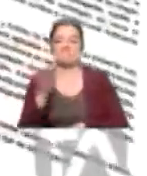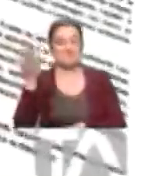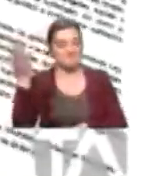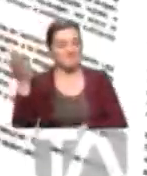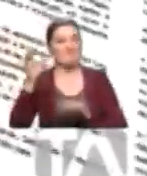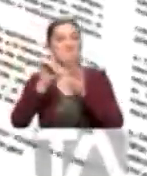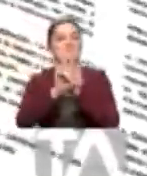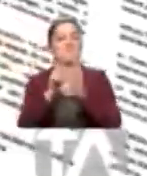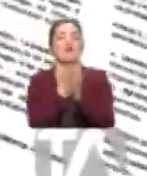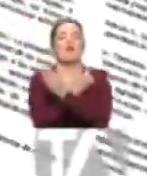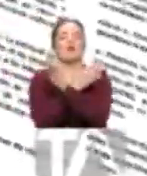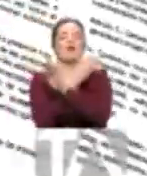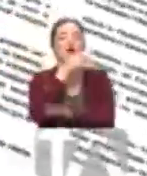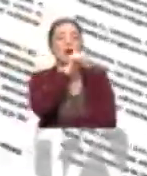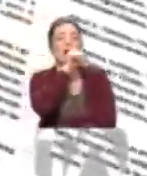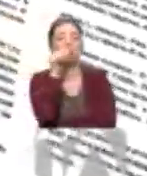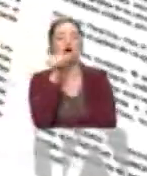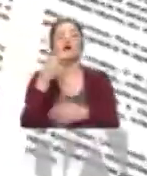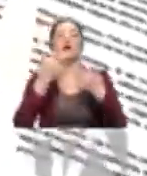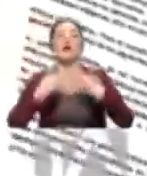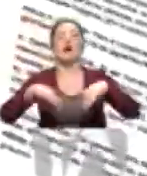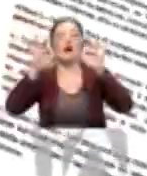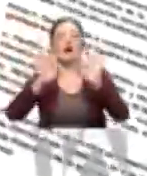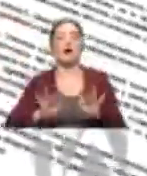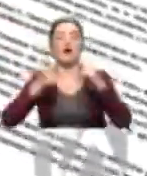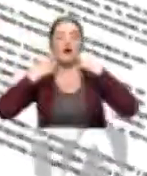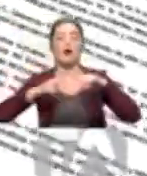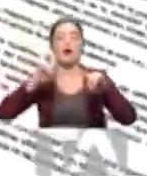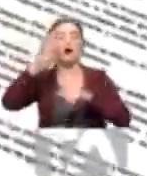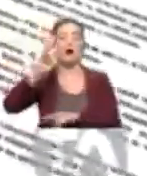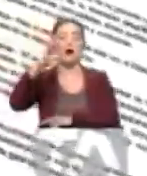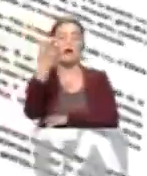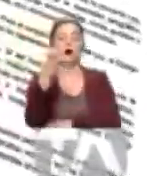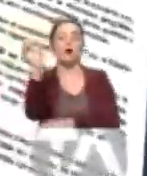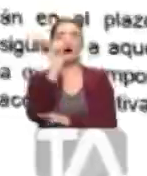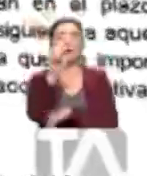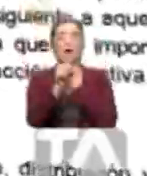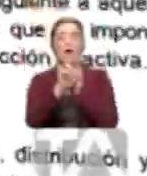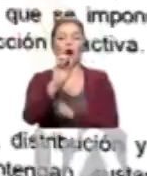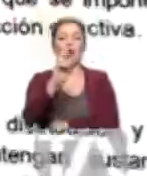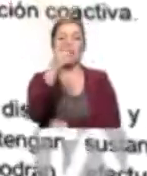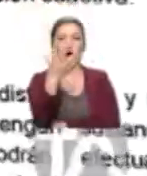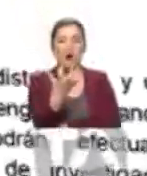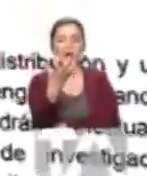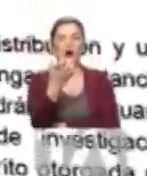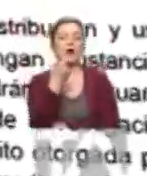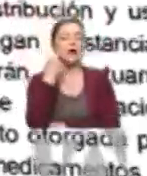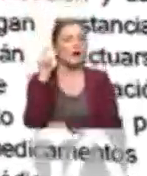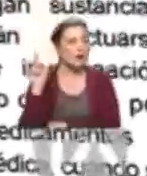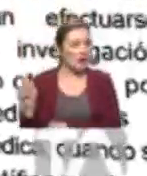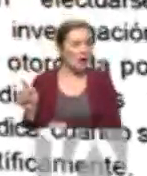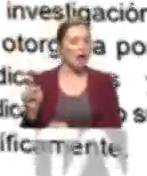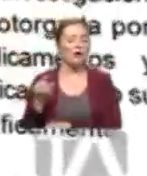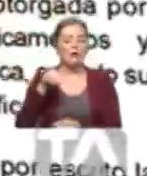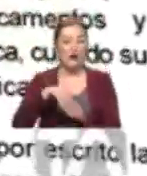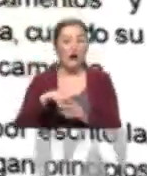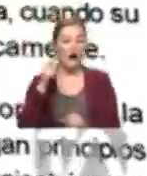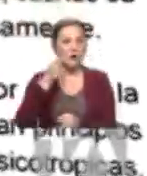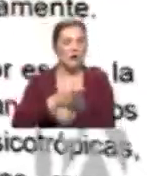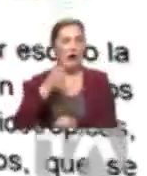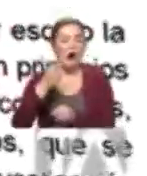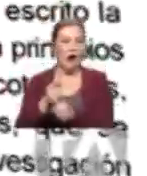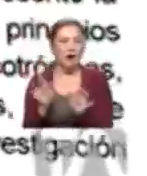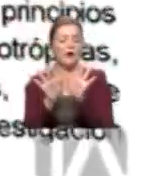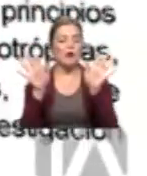trata de la Ley de Prevención de Drogas, publicada en el Registro Oficial 615 de octubre del 2015. Allí, dentro de las